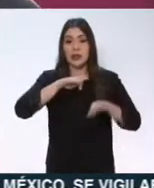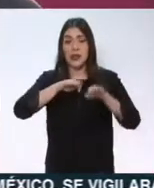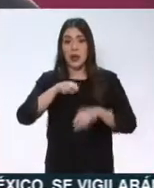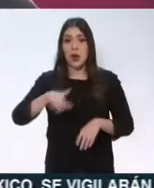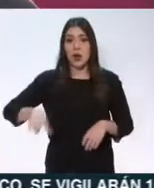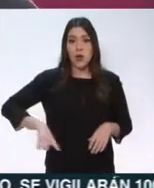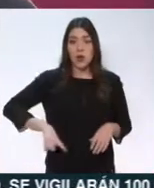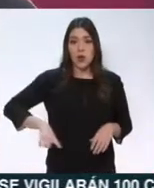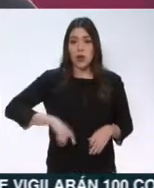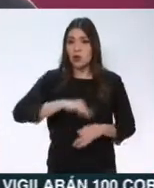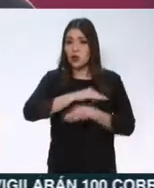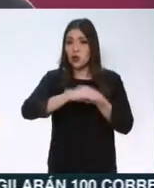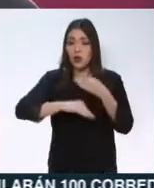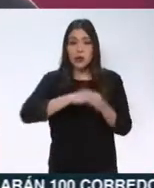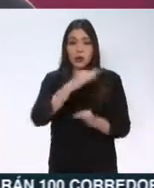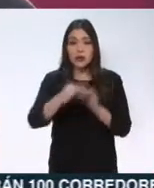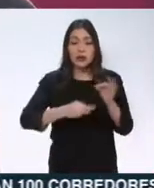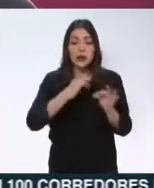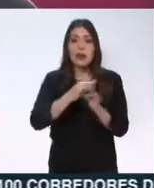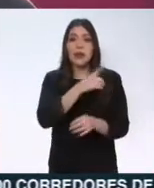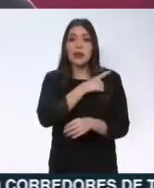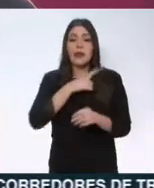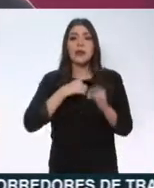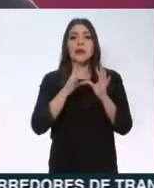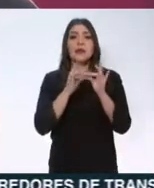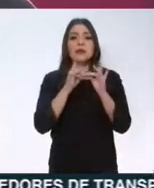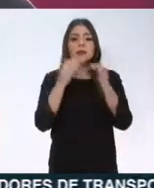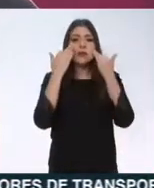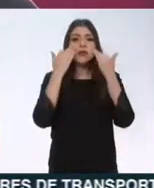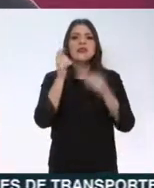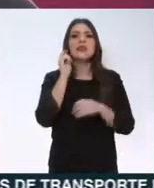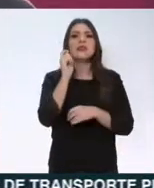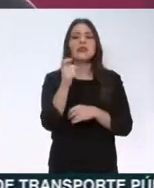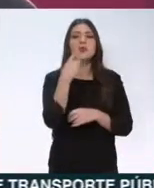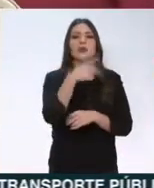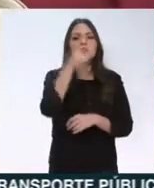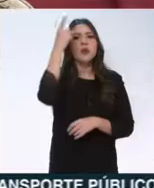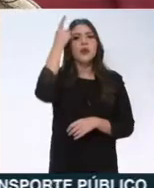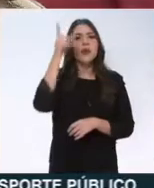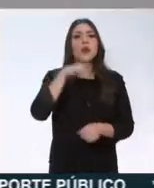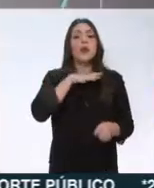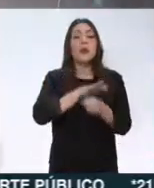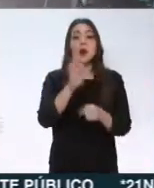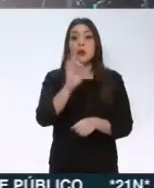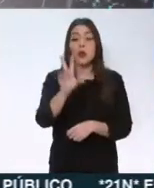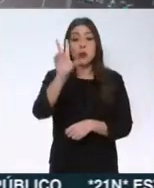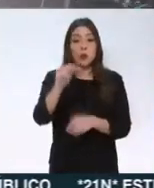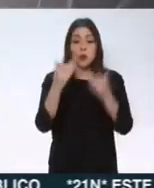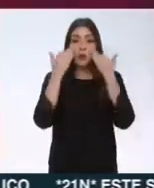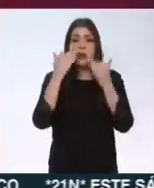entregar la declaración de sus bienes o de lo contrario no podrán trabajar en su administración.